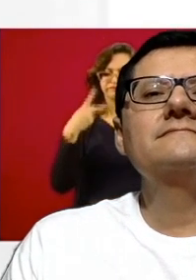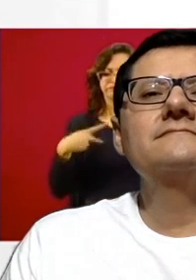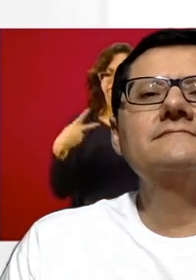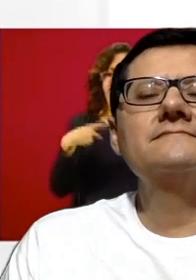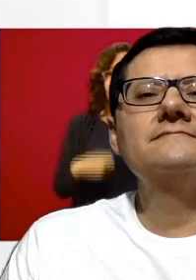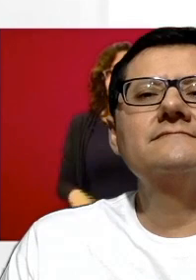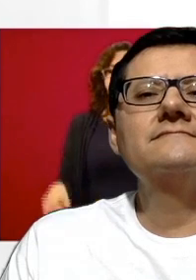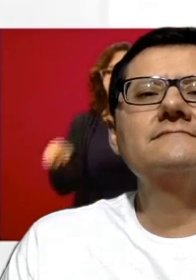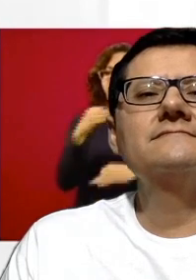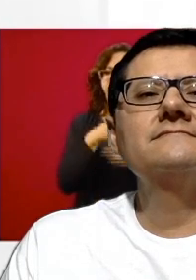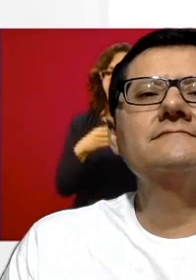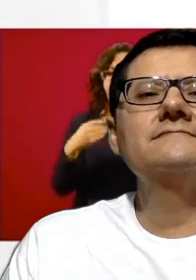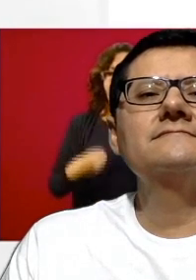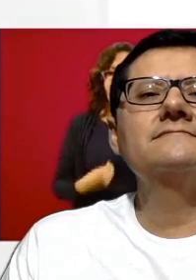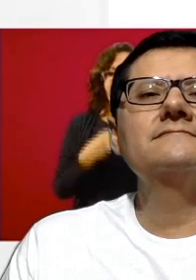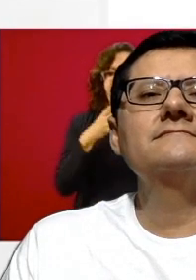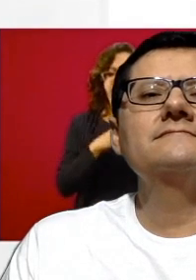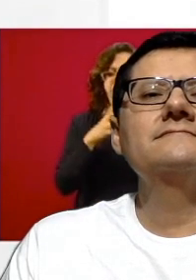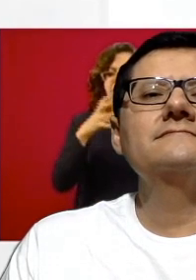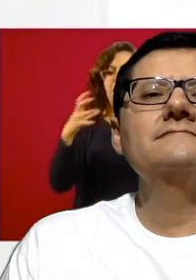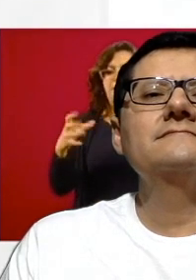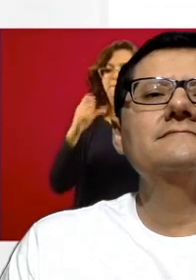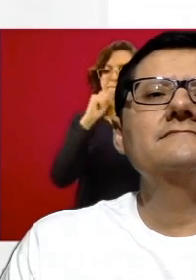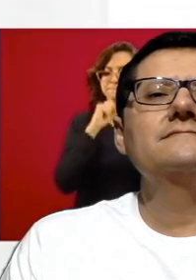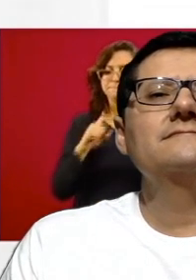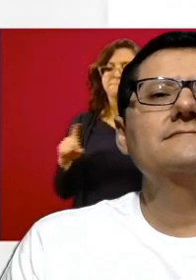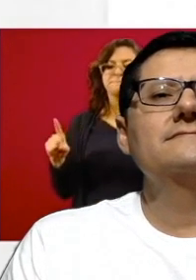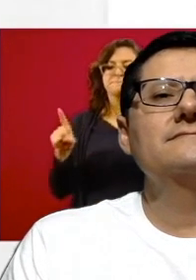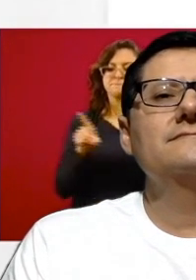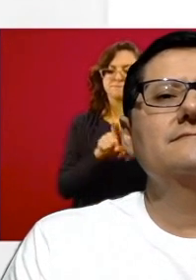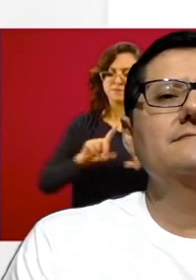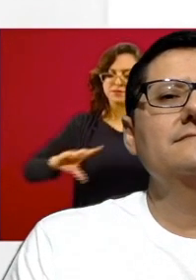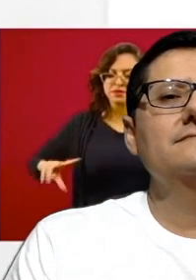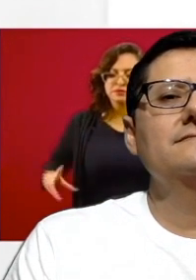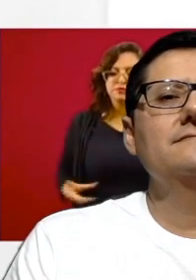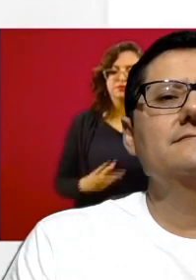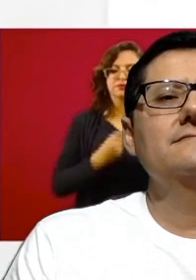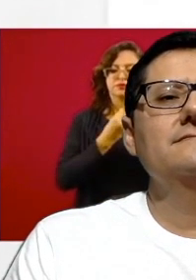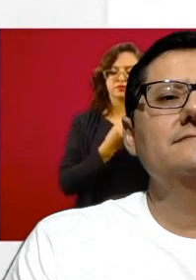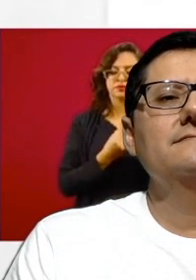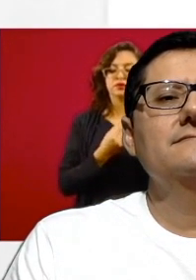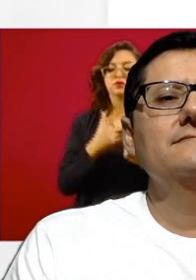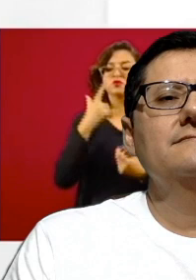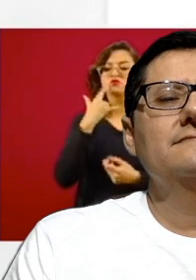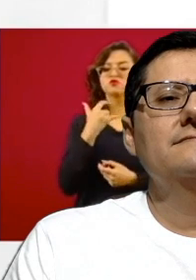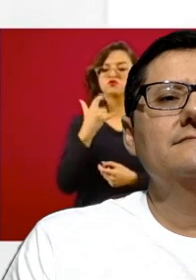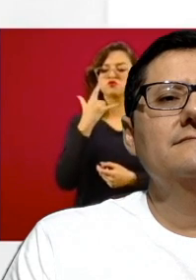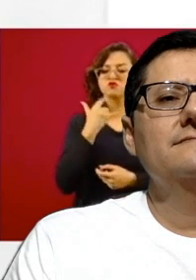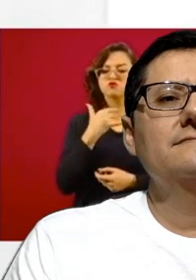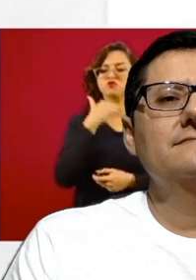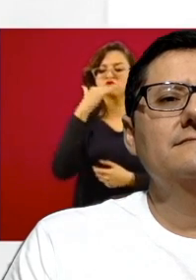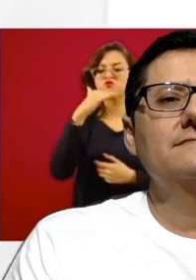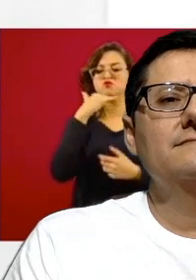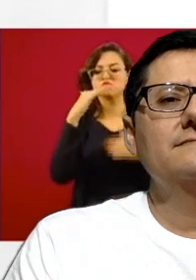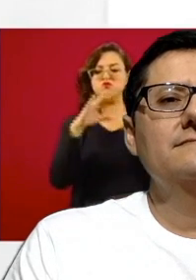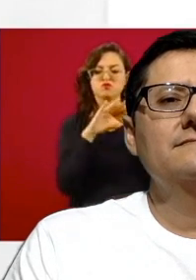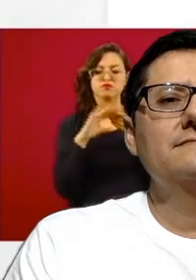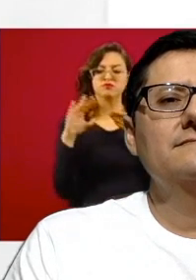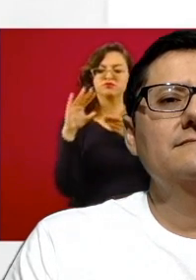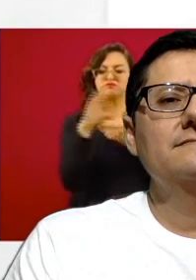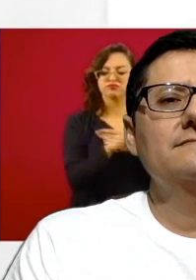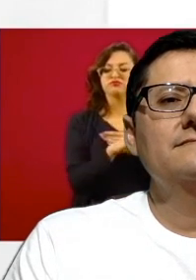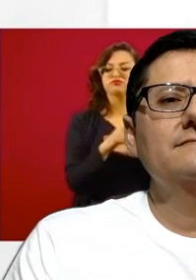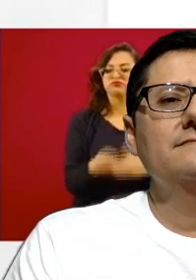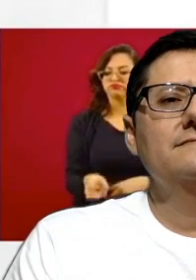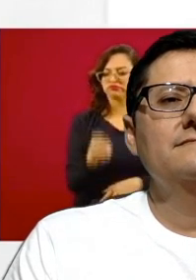ciudadanos. También es un acuerdo que fortalece nuestra cooperación en la lucha contra la corrupción a través de las más firmes